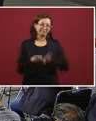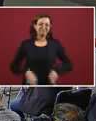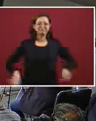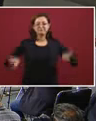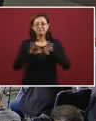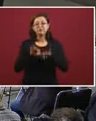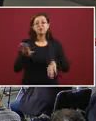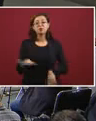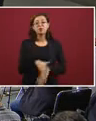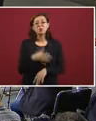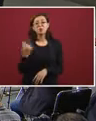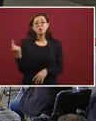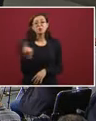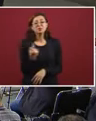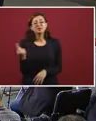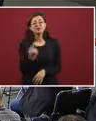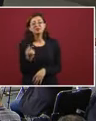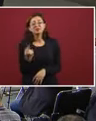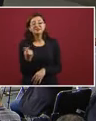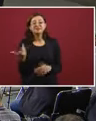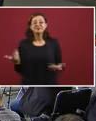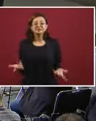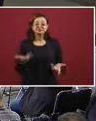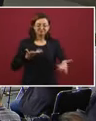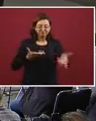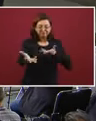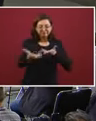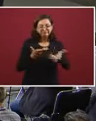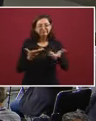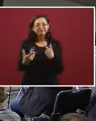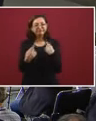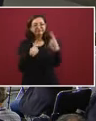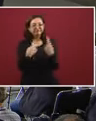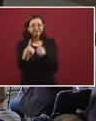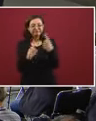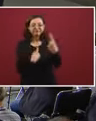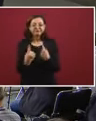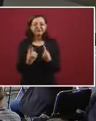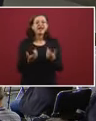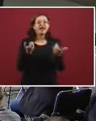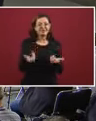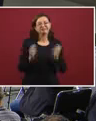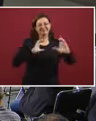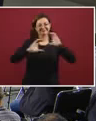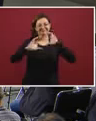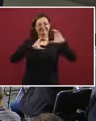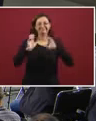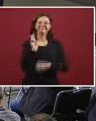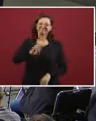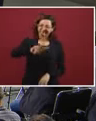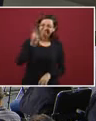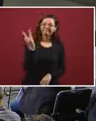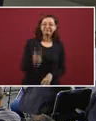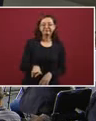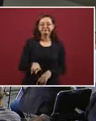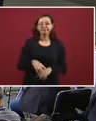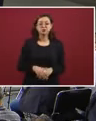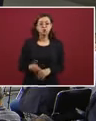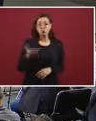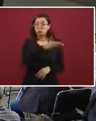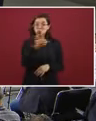porque son mensajes de ida y vuelta. Esta es la verdadera comunicación. Y sin ustedes